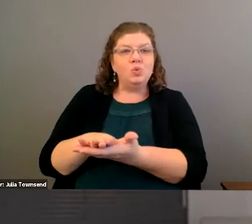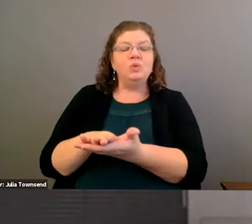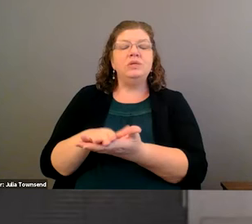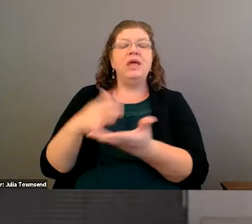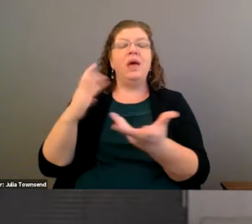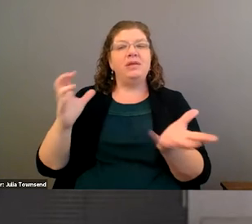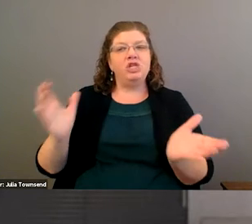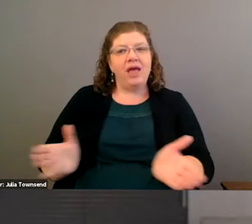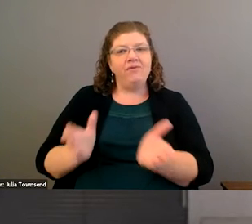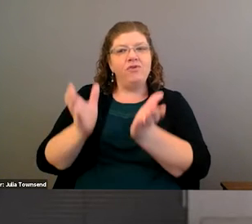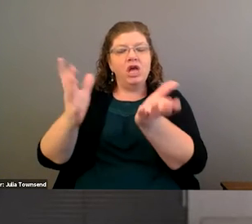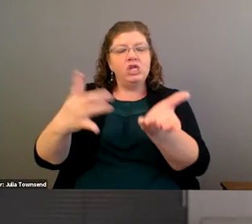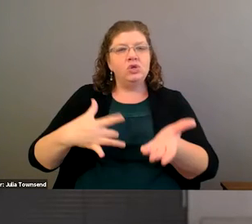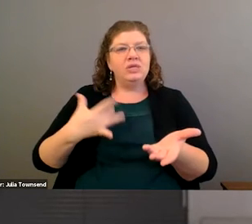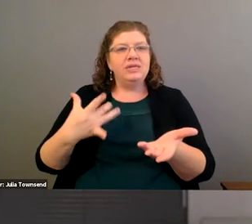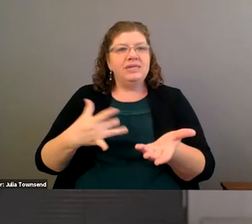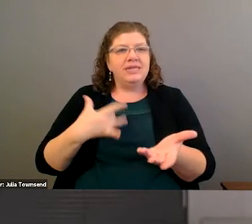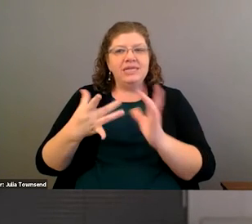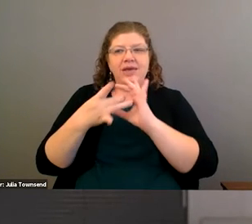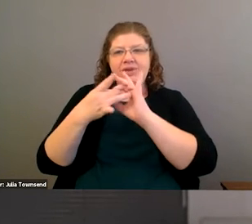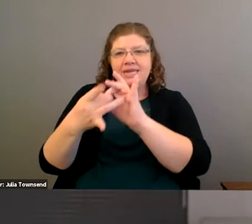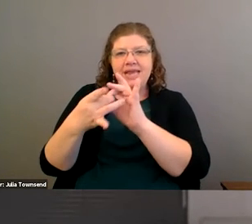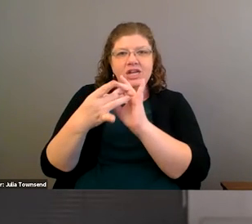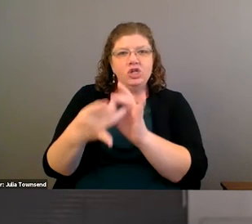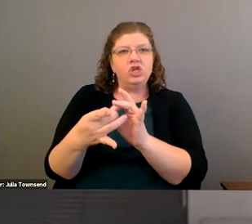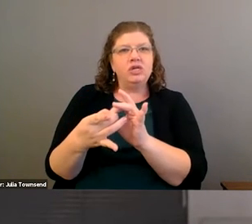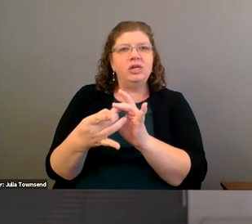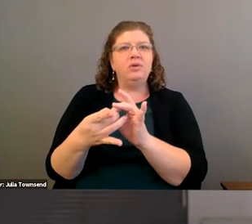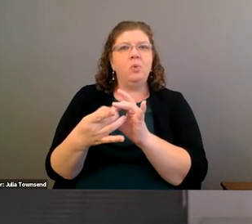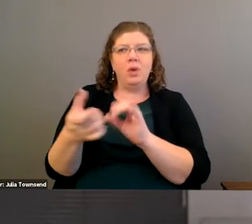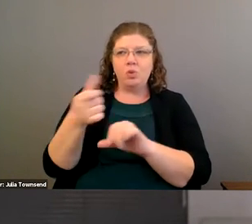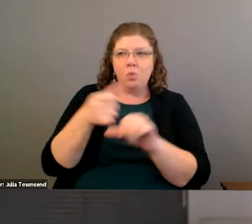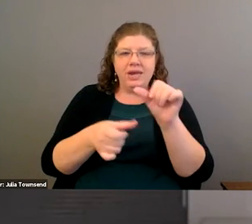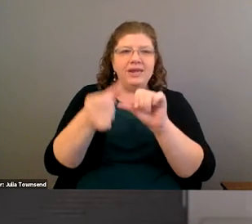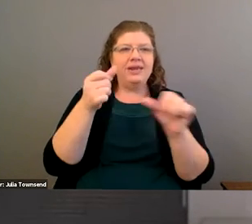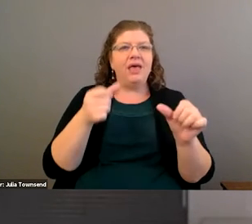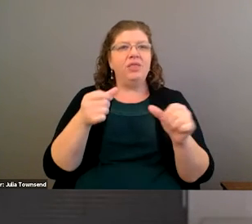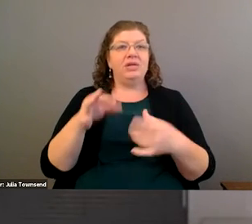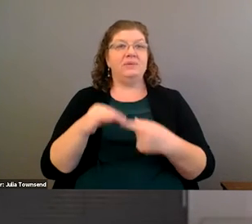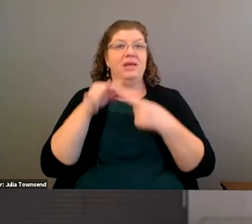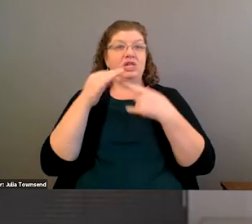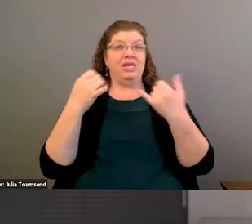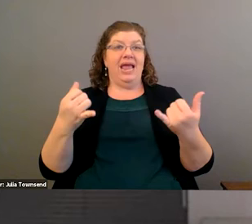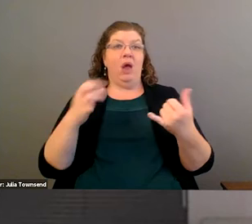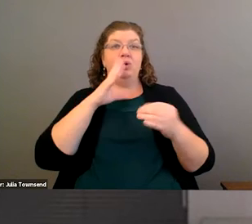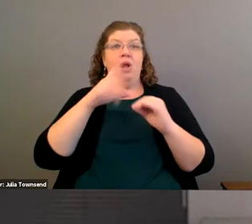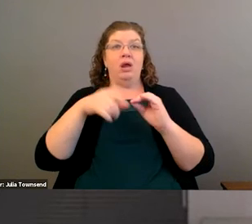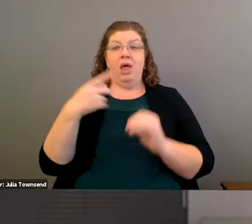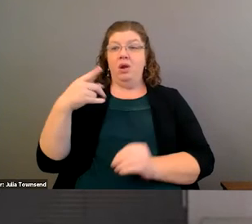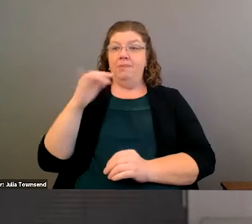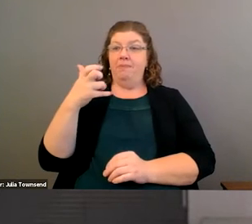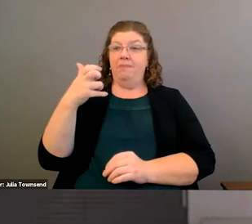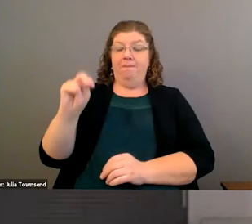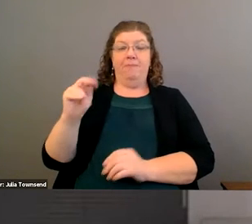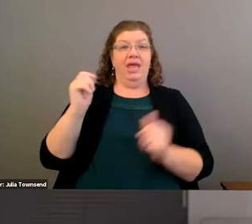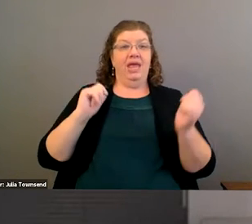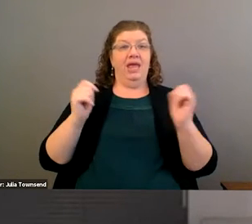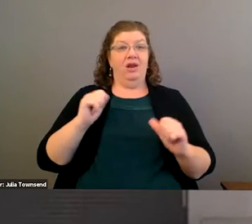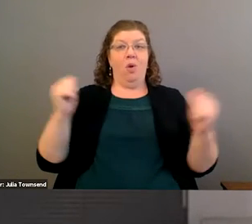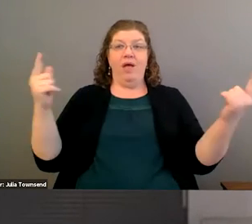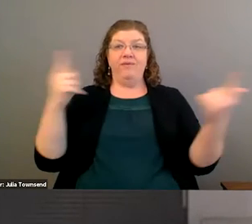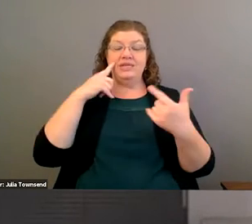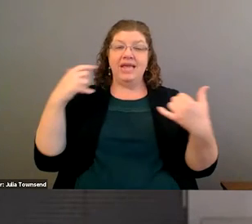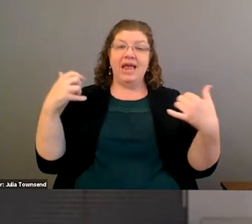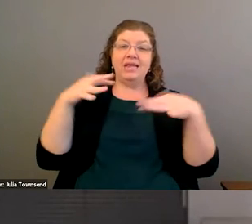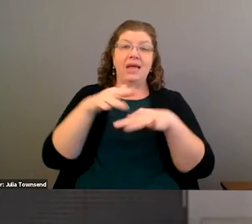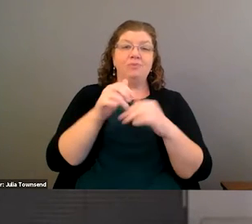escuelas y cómo eso crea un sentido de conexión los unos con los otros. Ahora que estamos hablando de eso y de que todos